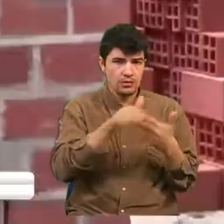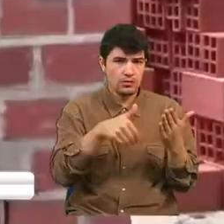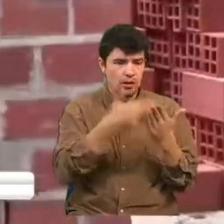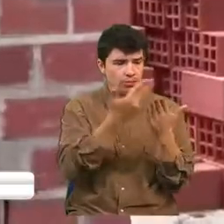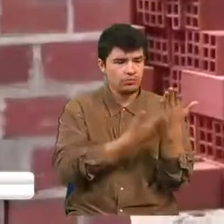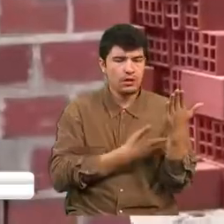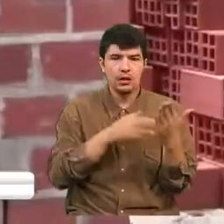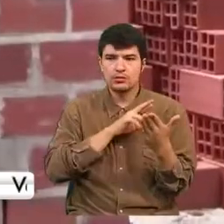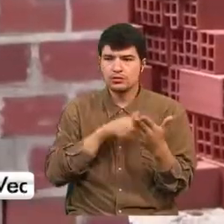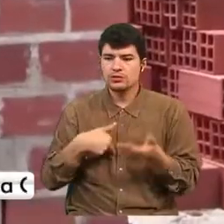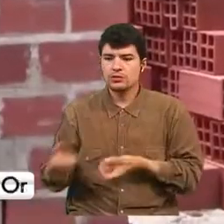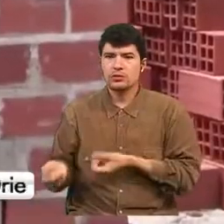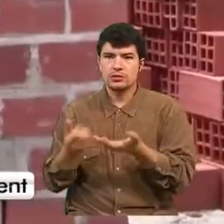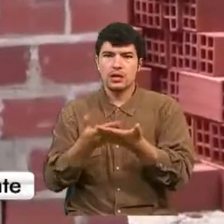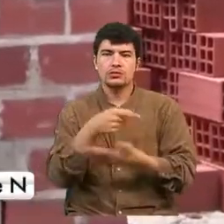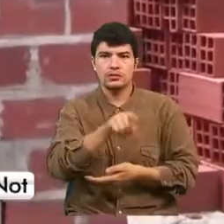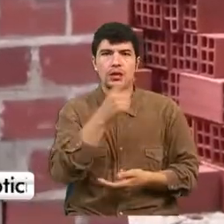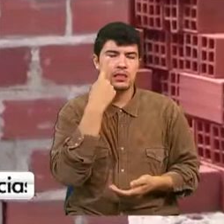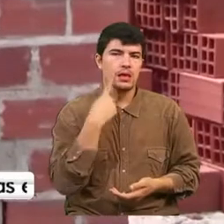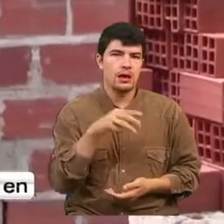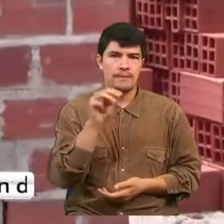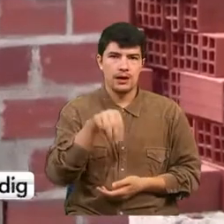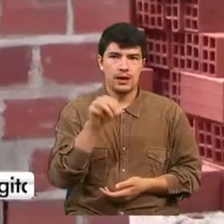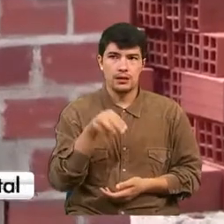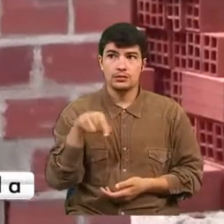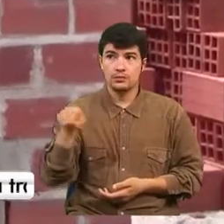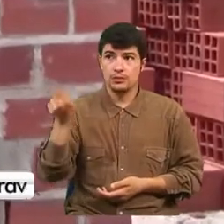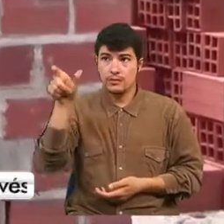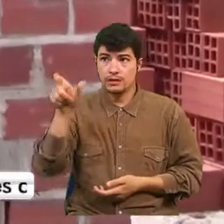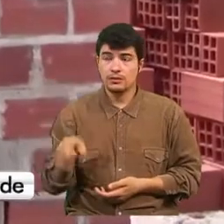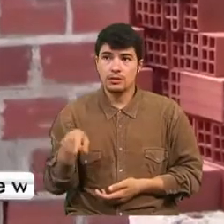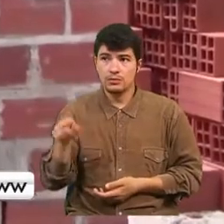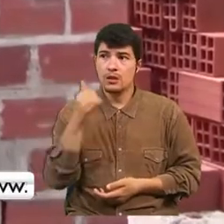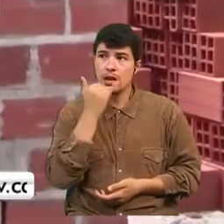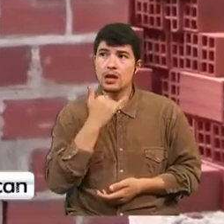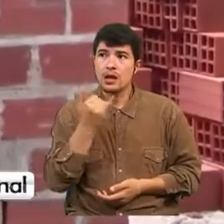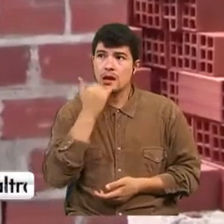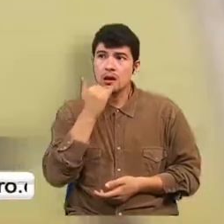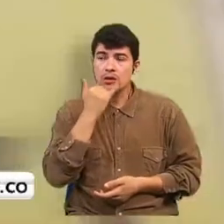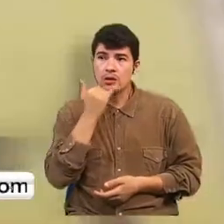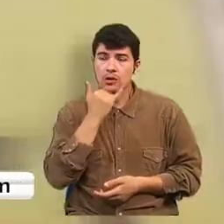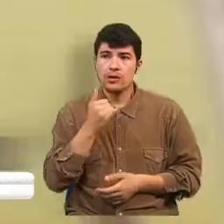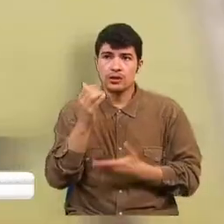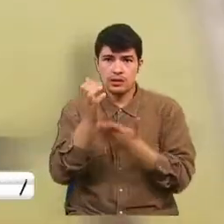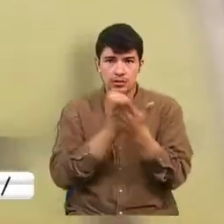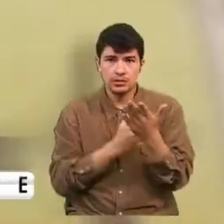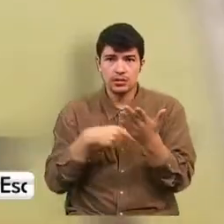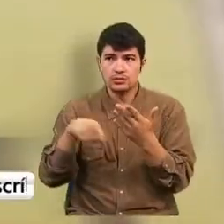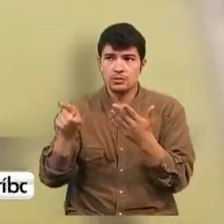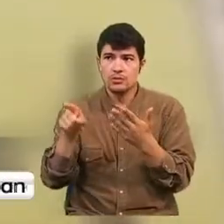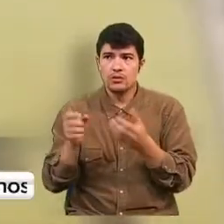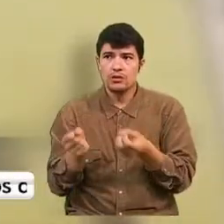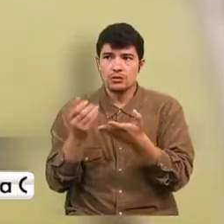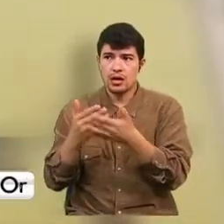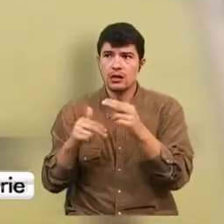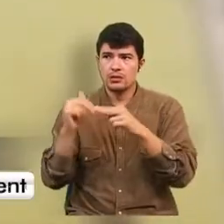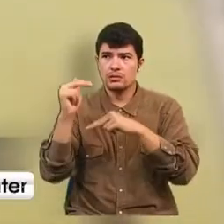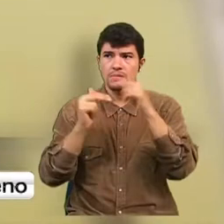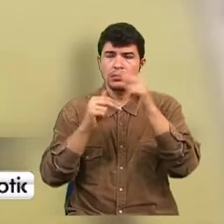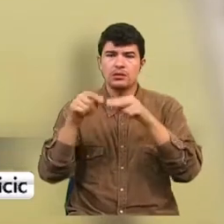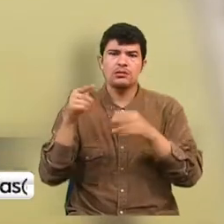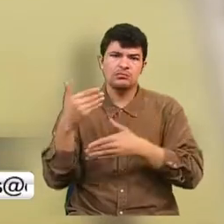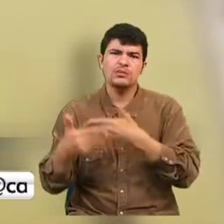más tardar el día martes. Igualmente, el funcionario manifestó que los errores presentados con la licencia otorgada al constructor son de